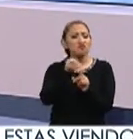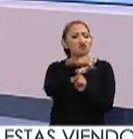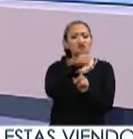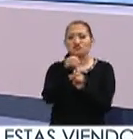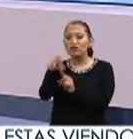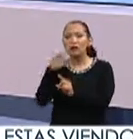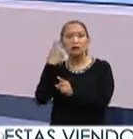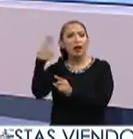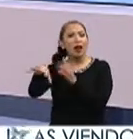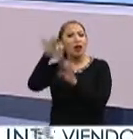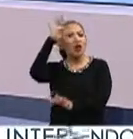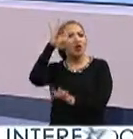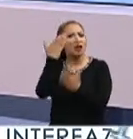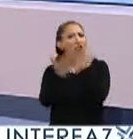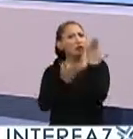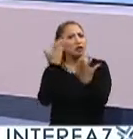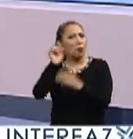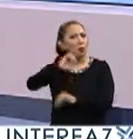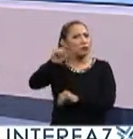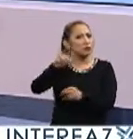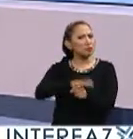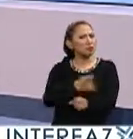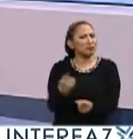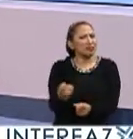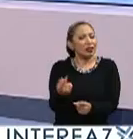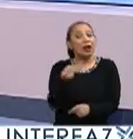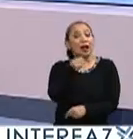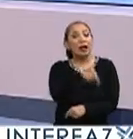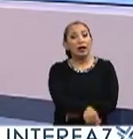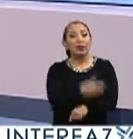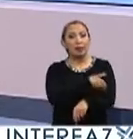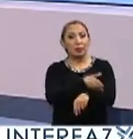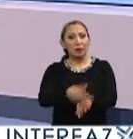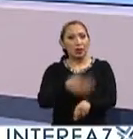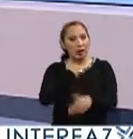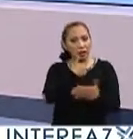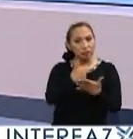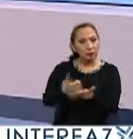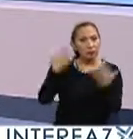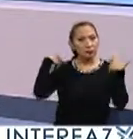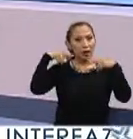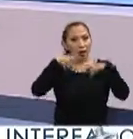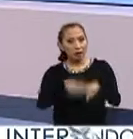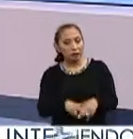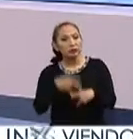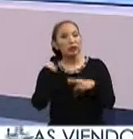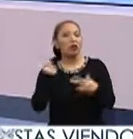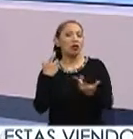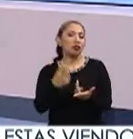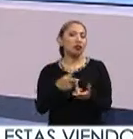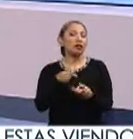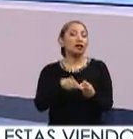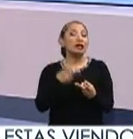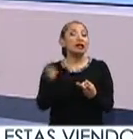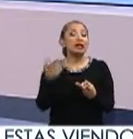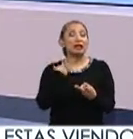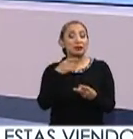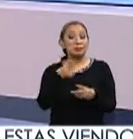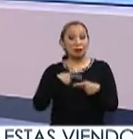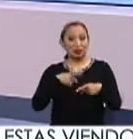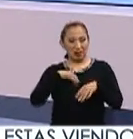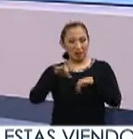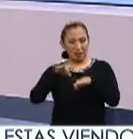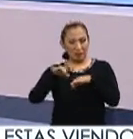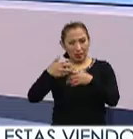en la elección de unos estudios o profesión? ¿Qué papel tienen las familias, el profesorado, es decir, los maestros, y los